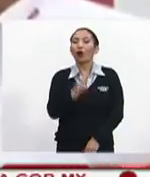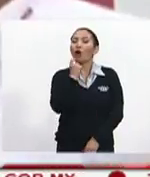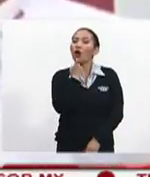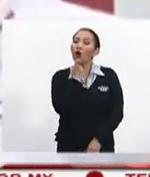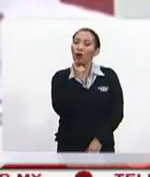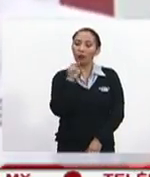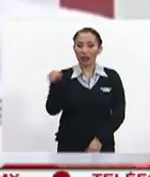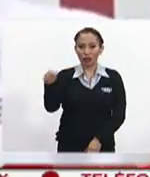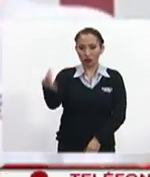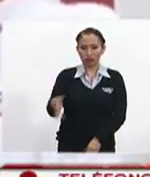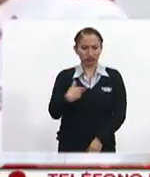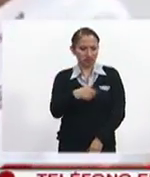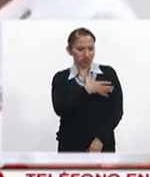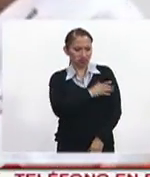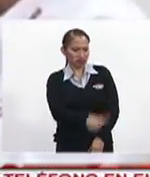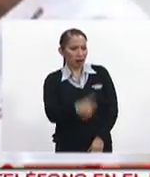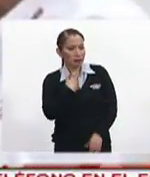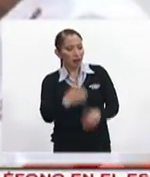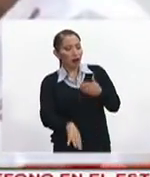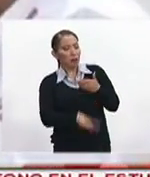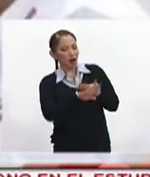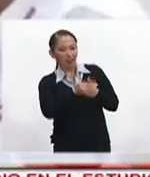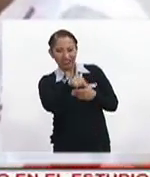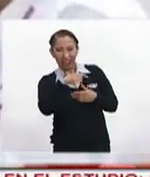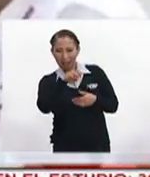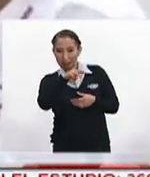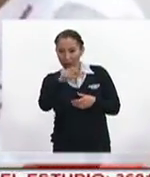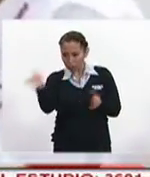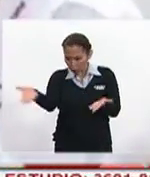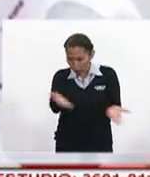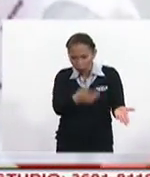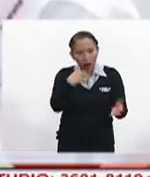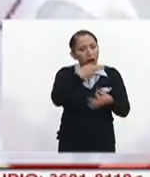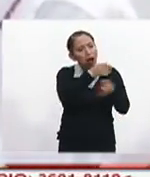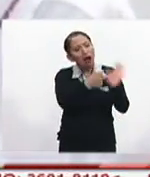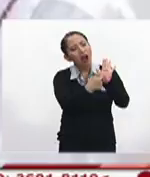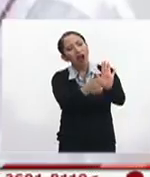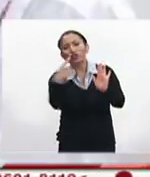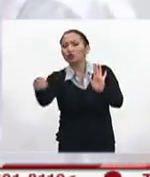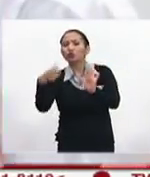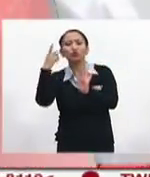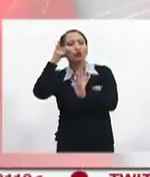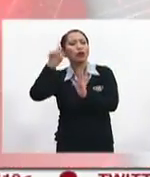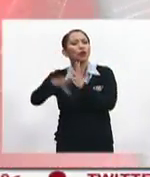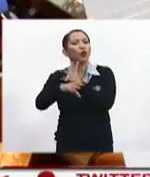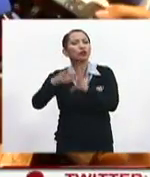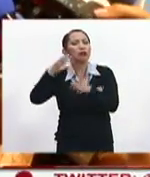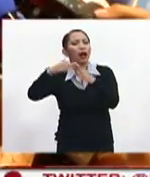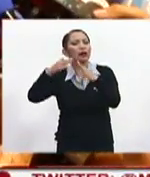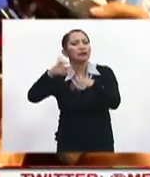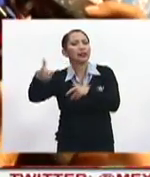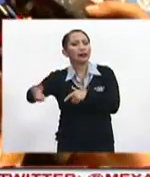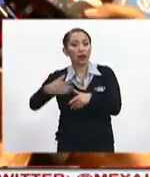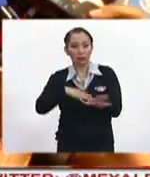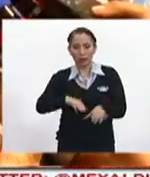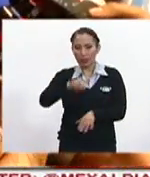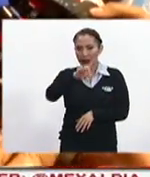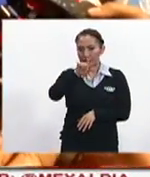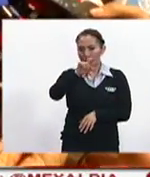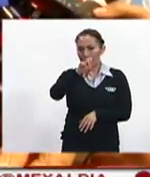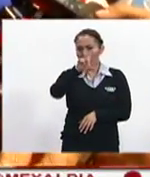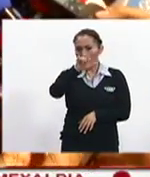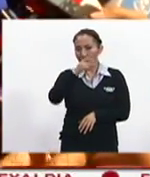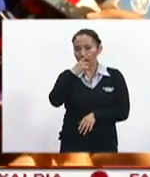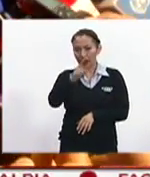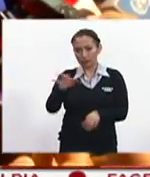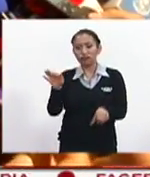Andrés Manuel López Obrador rechazó el reto lanzado por José Antonio Meade de ampliar su declaración patrimonial. Margarita Zavala afirmó